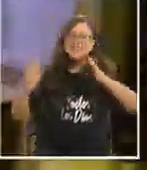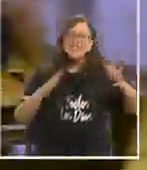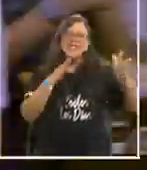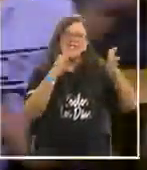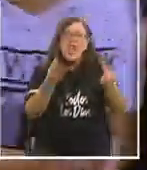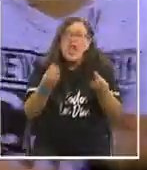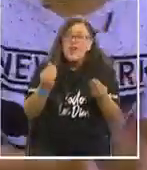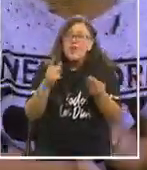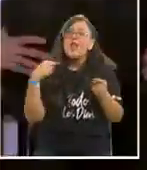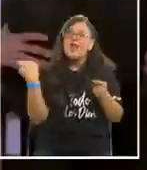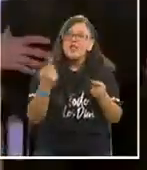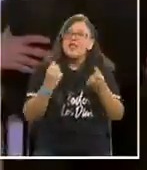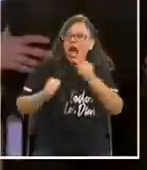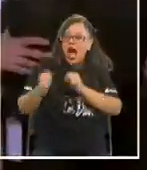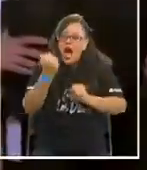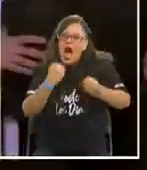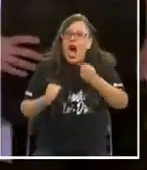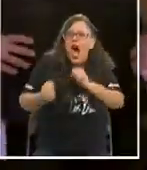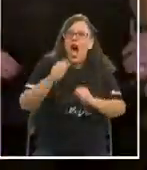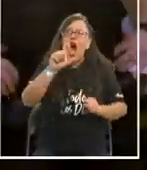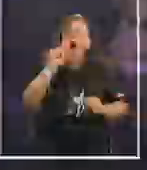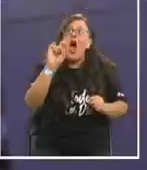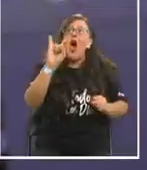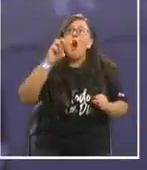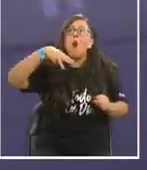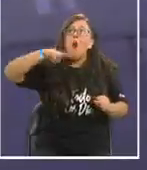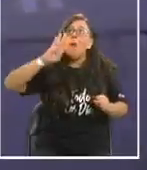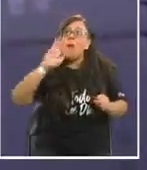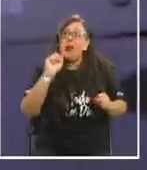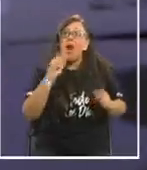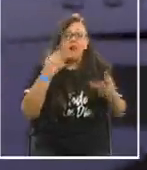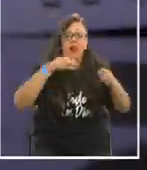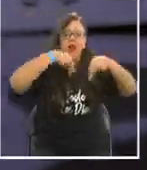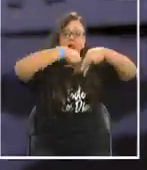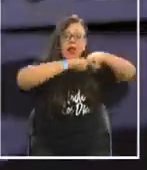Por supuesto que vamos a tocar cumbia, no vamos a tocar reggaetón.